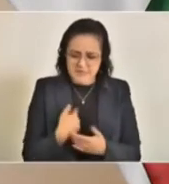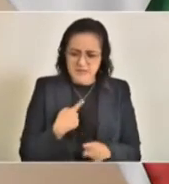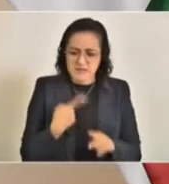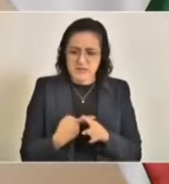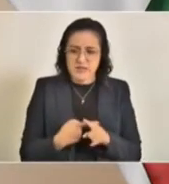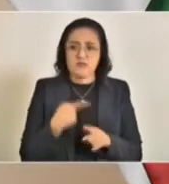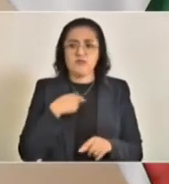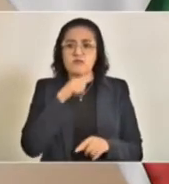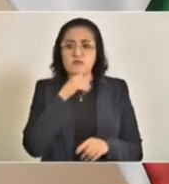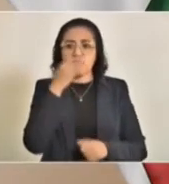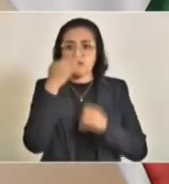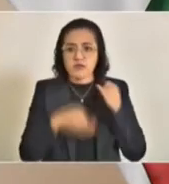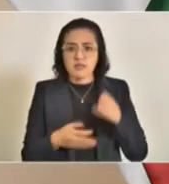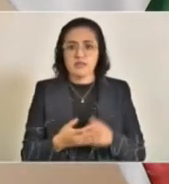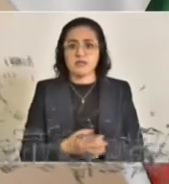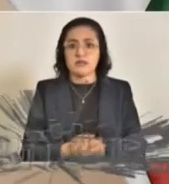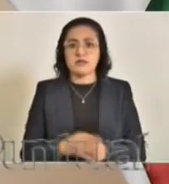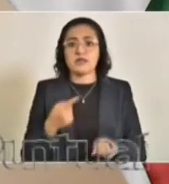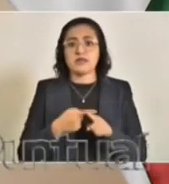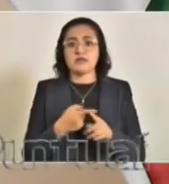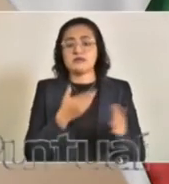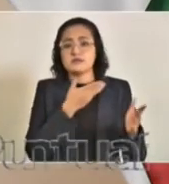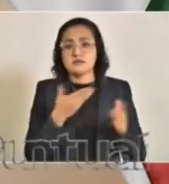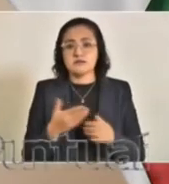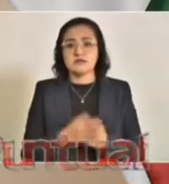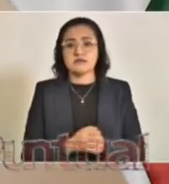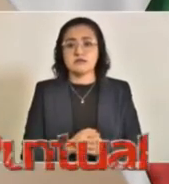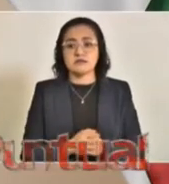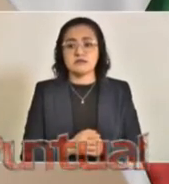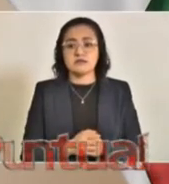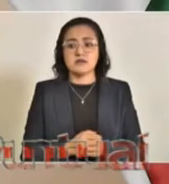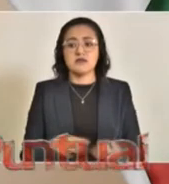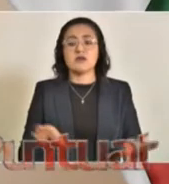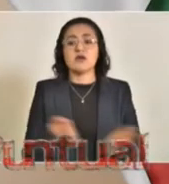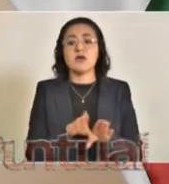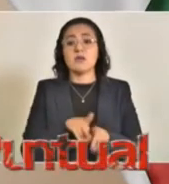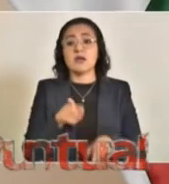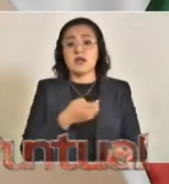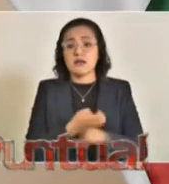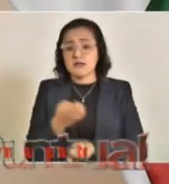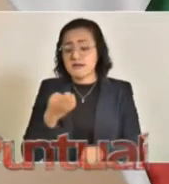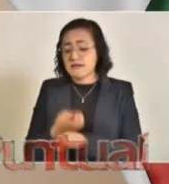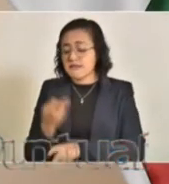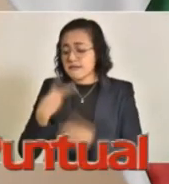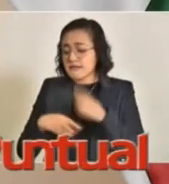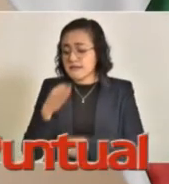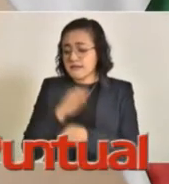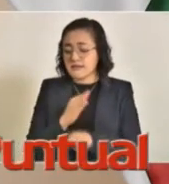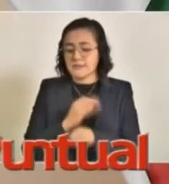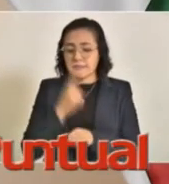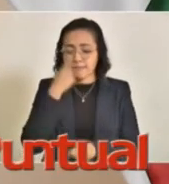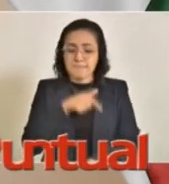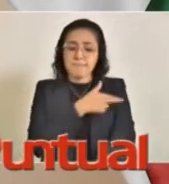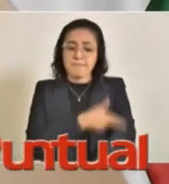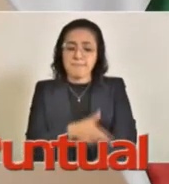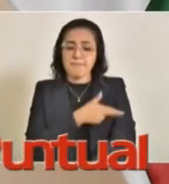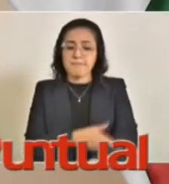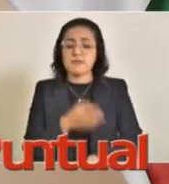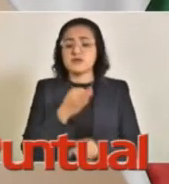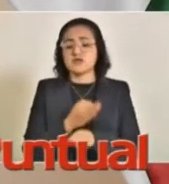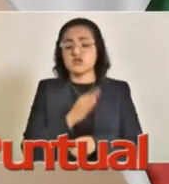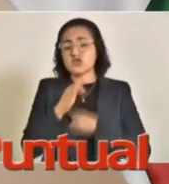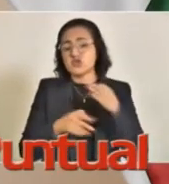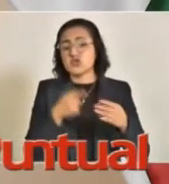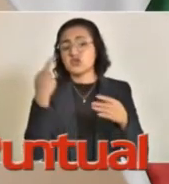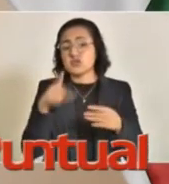las que todavía faltan, de que llegará las acciones del Estado para reparar